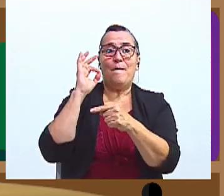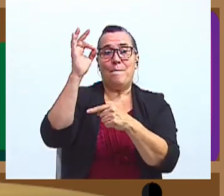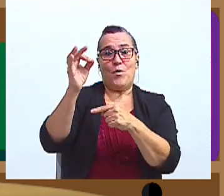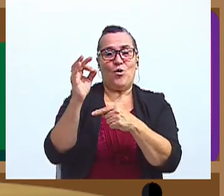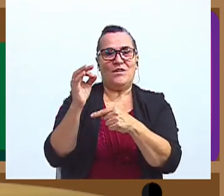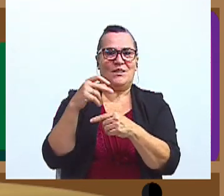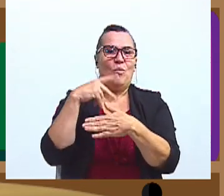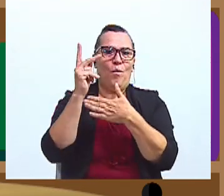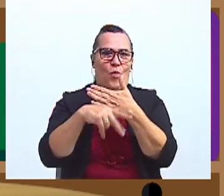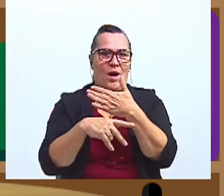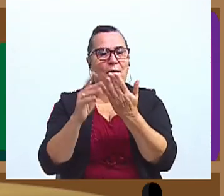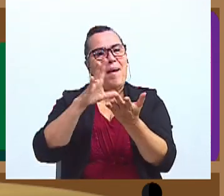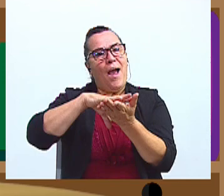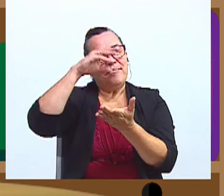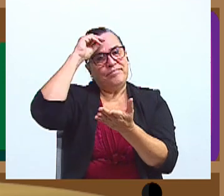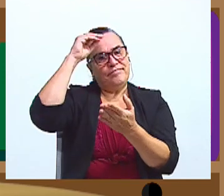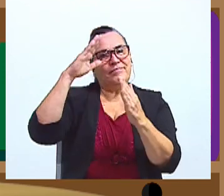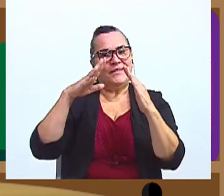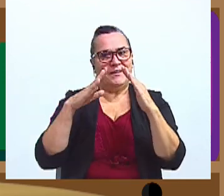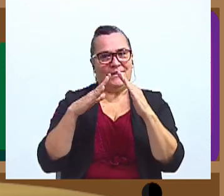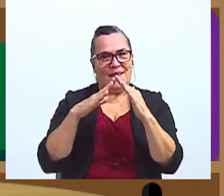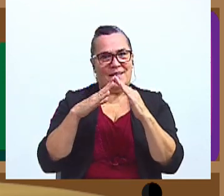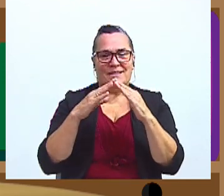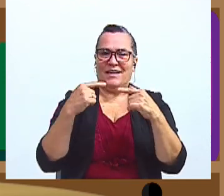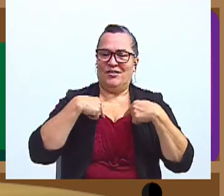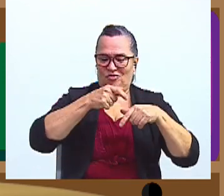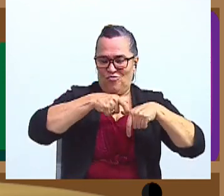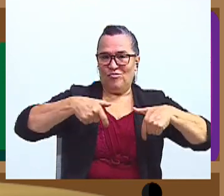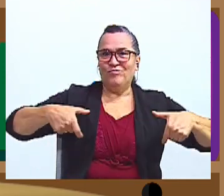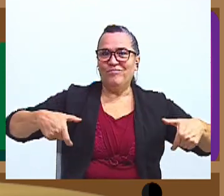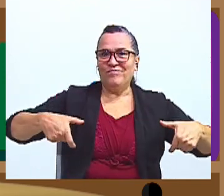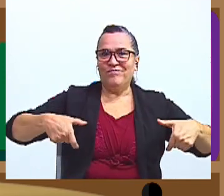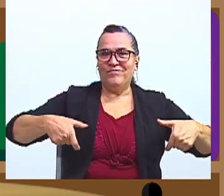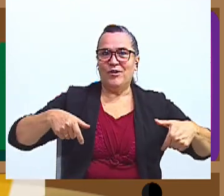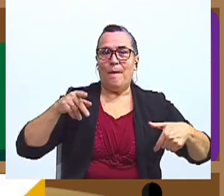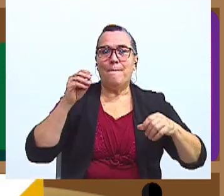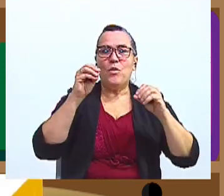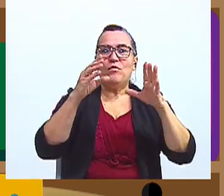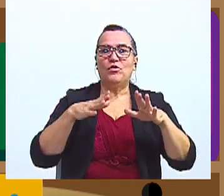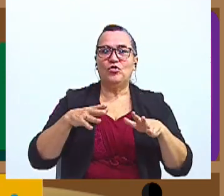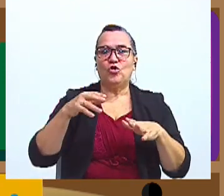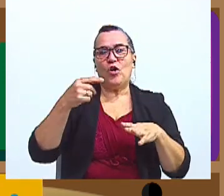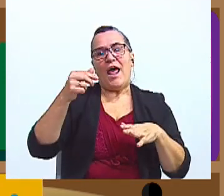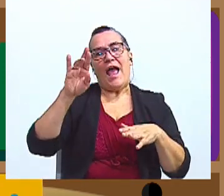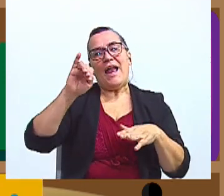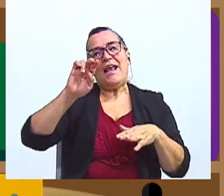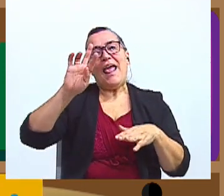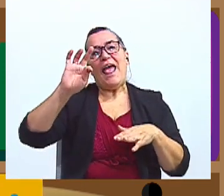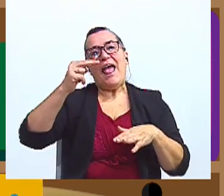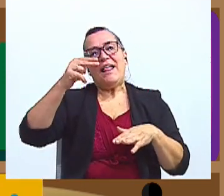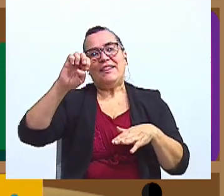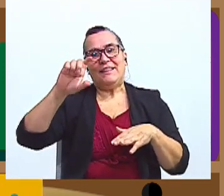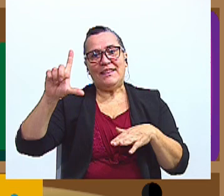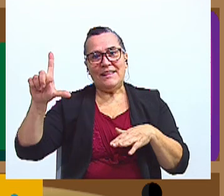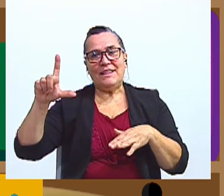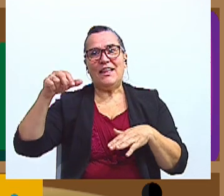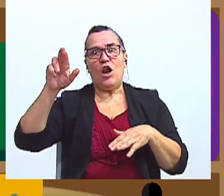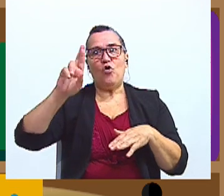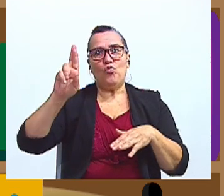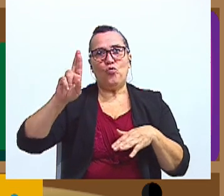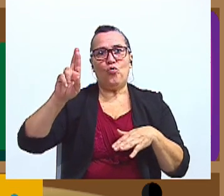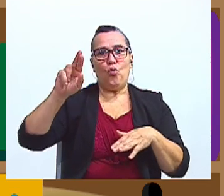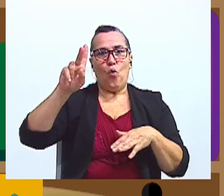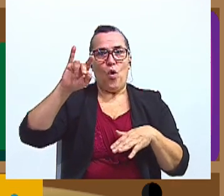programa de Aprendo en Casa. Yo soy la profesora Gretel Ruiz Mejía y voy a seguir con ustedes en